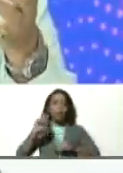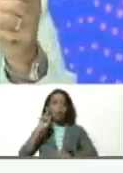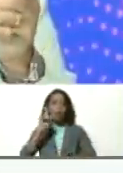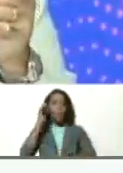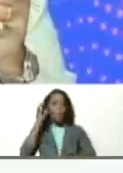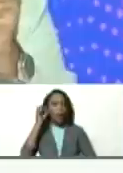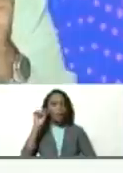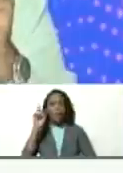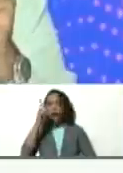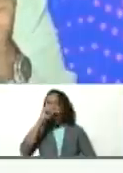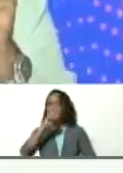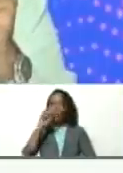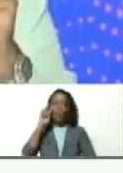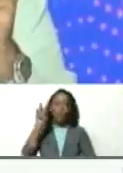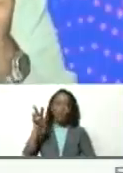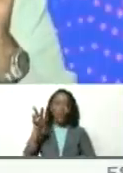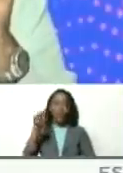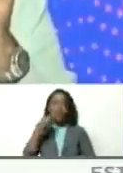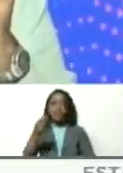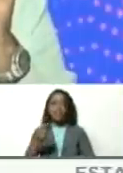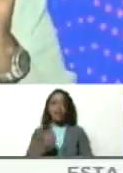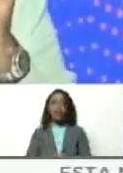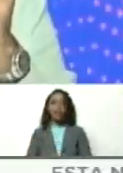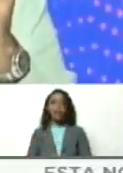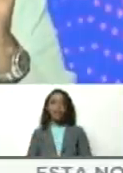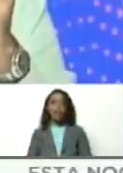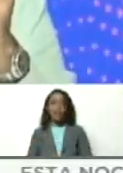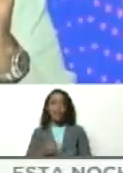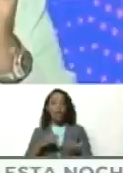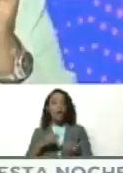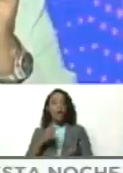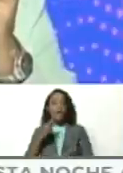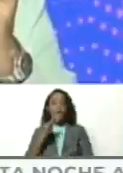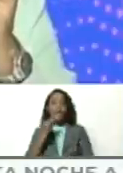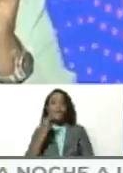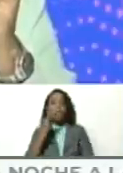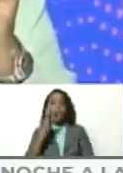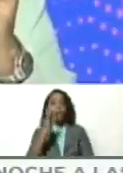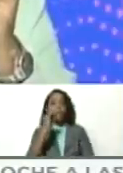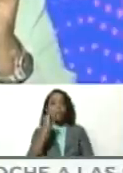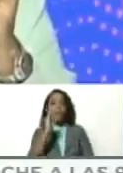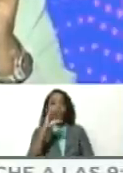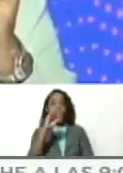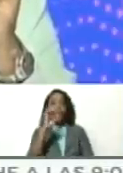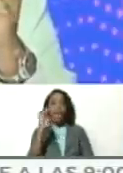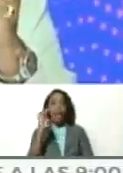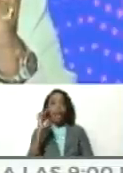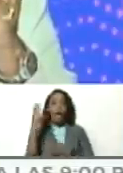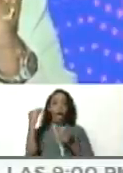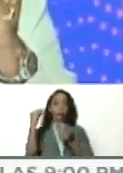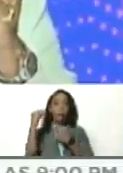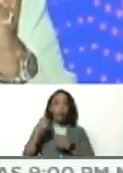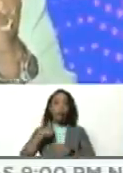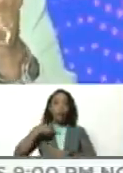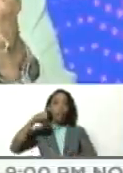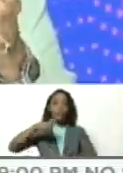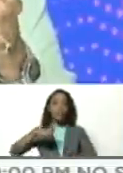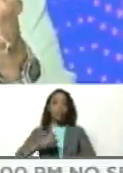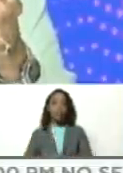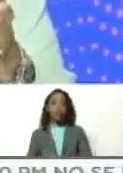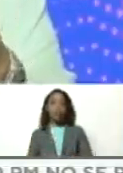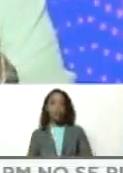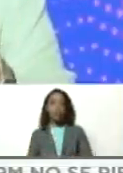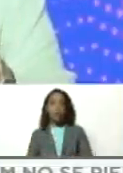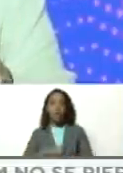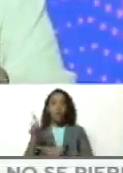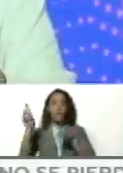años sin ver a Fidel le escribió un cartel y le decía: Fidel, háblame, que te necesito. Y ese